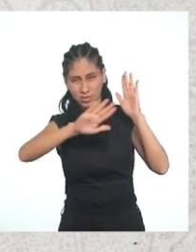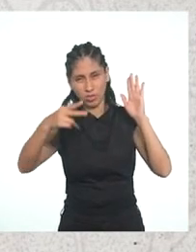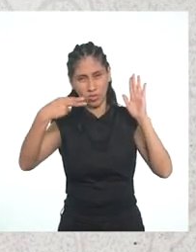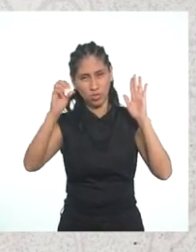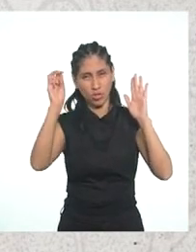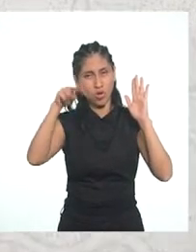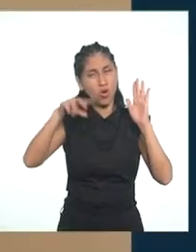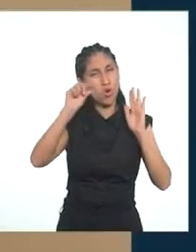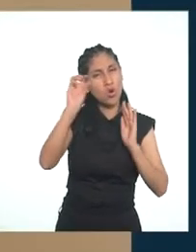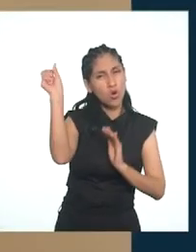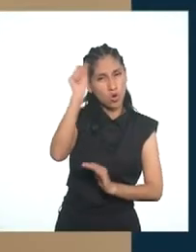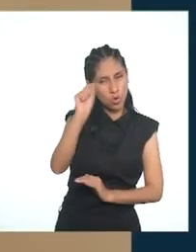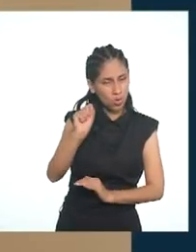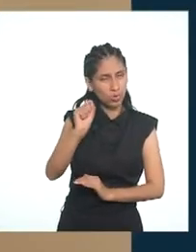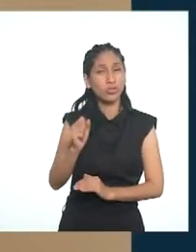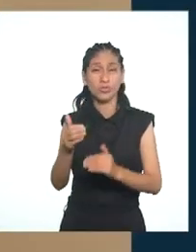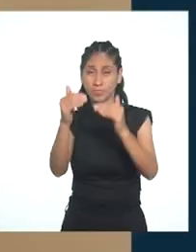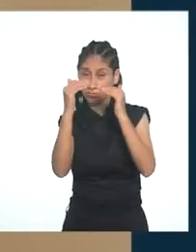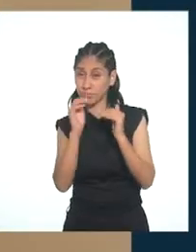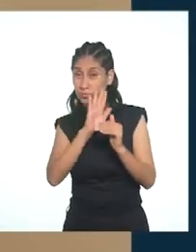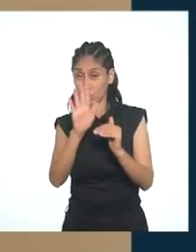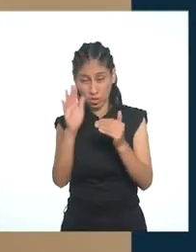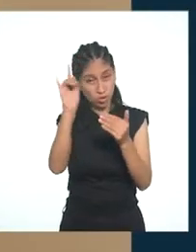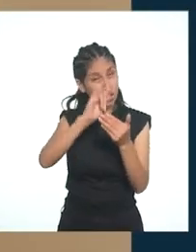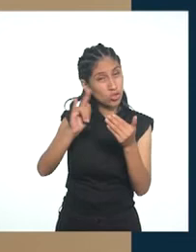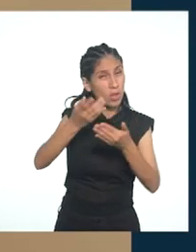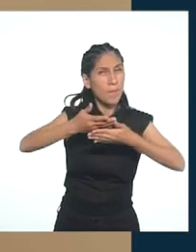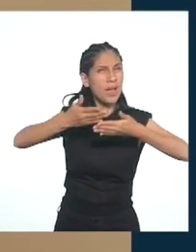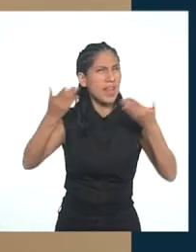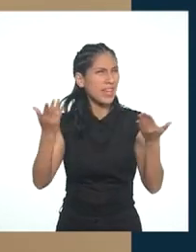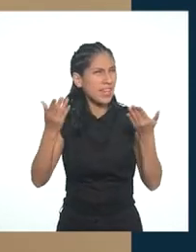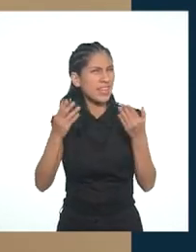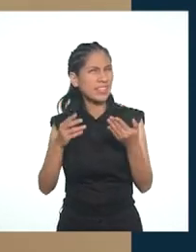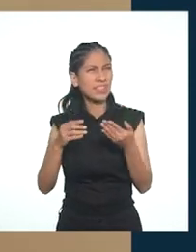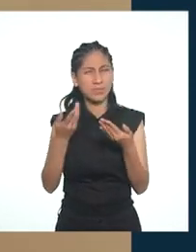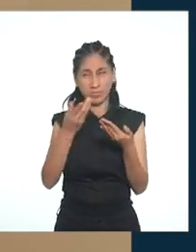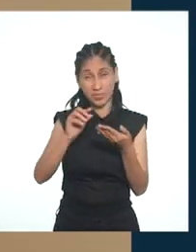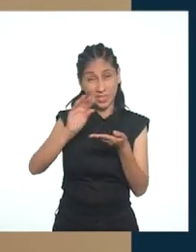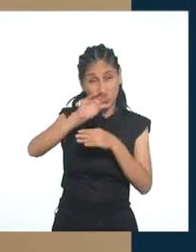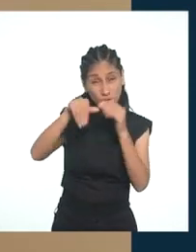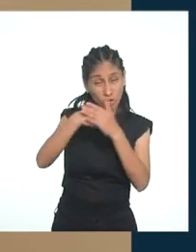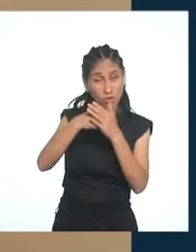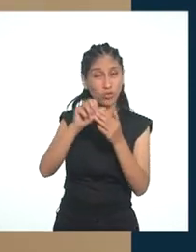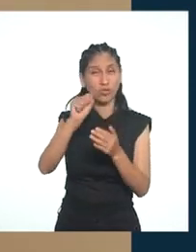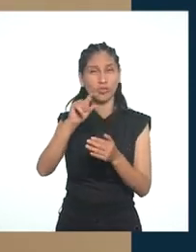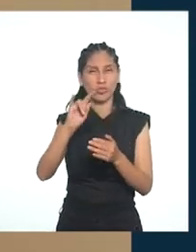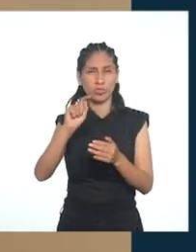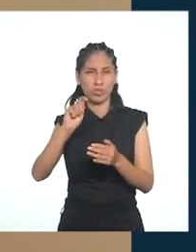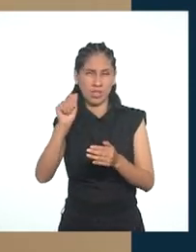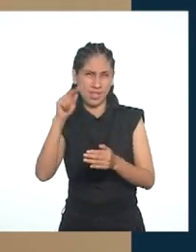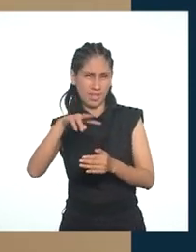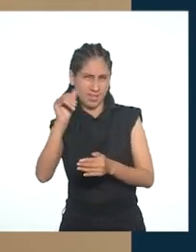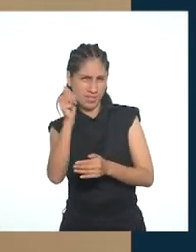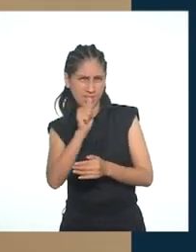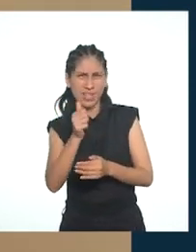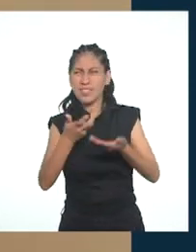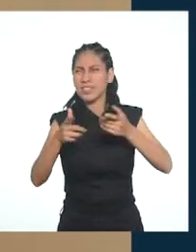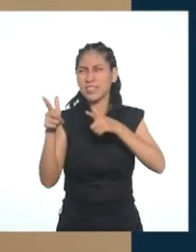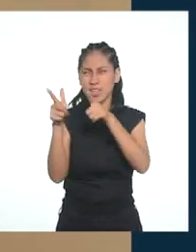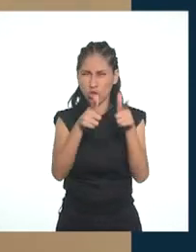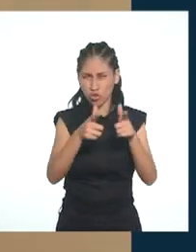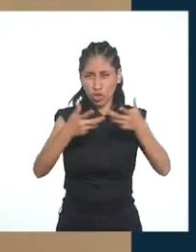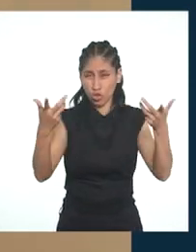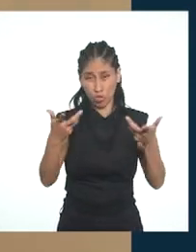y actinomicetos. Sus aplicaciones más frecuentes de estas sustancias son control